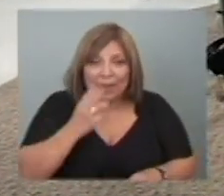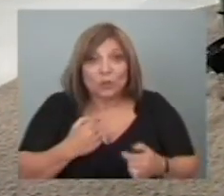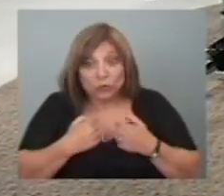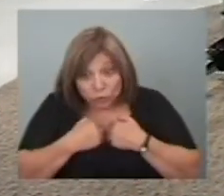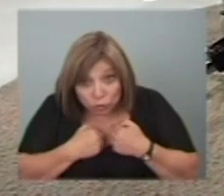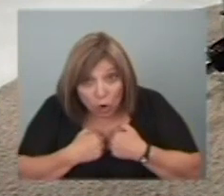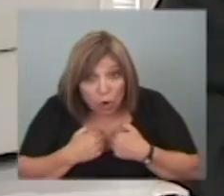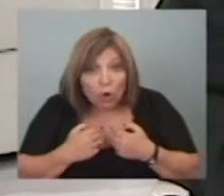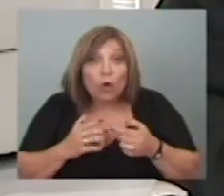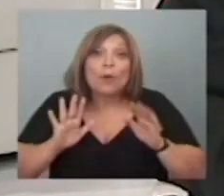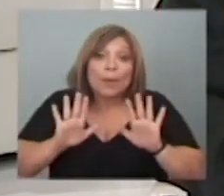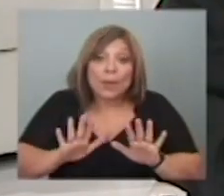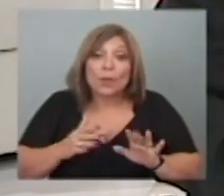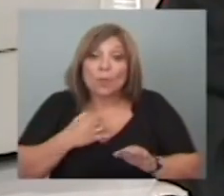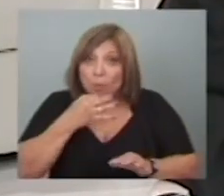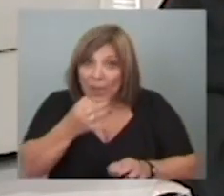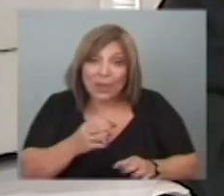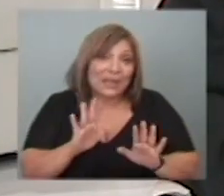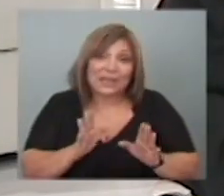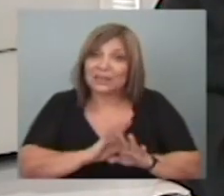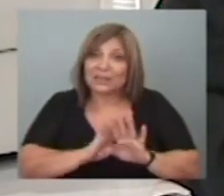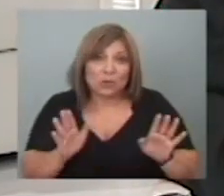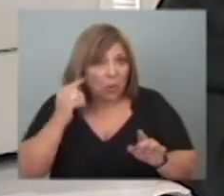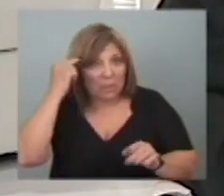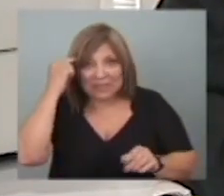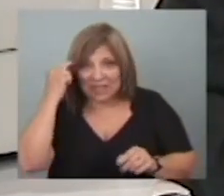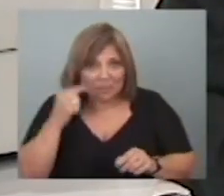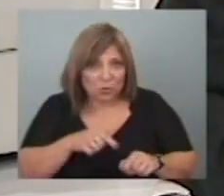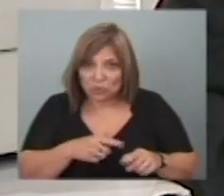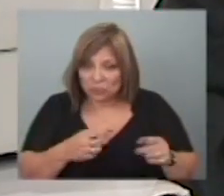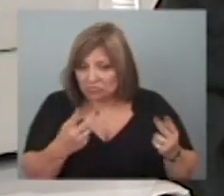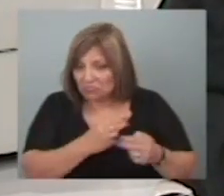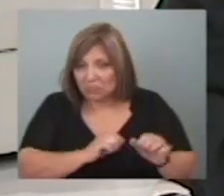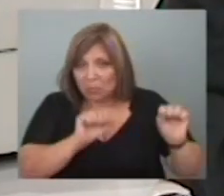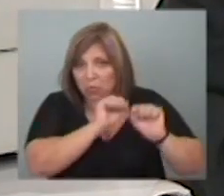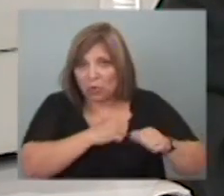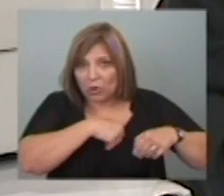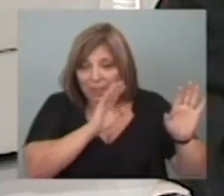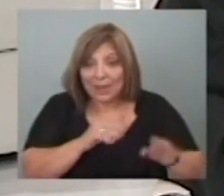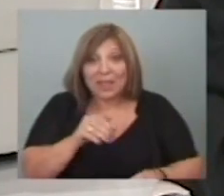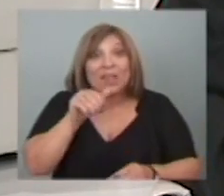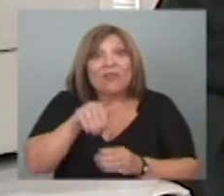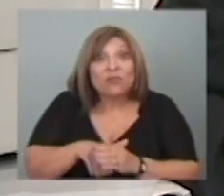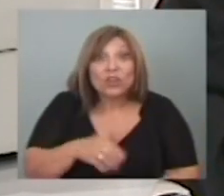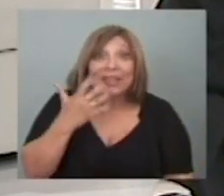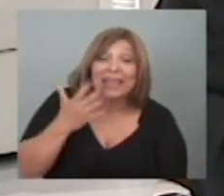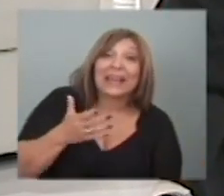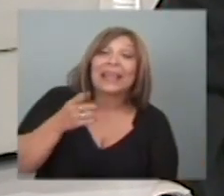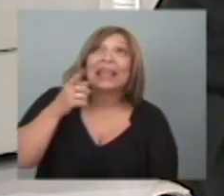por lo menos puedo decir que es prácticamente un capítulo cerrado. Y el voto consular, que es lo que se está planteando, que es lo